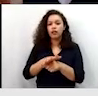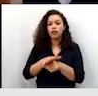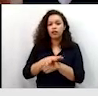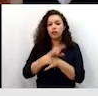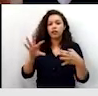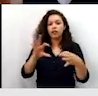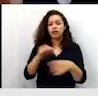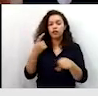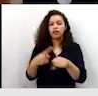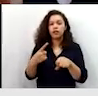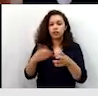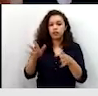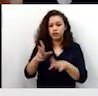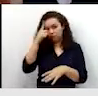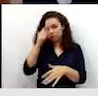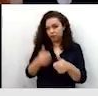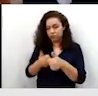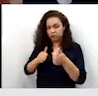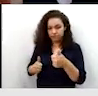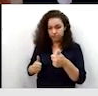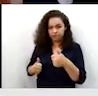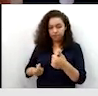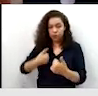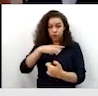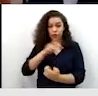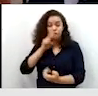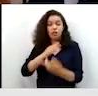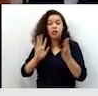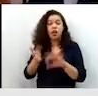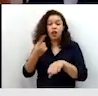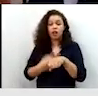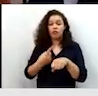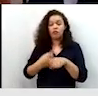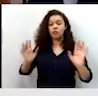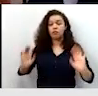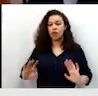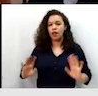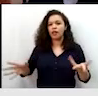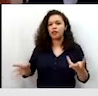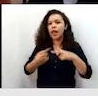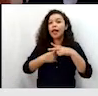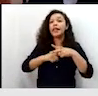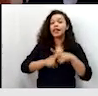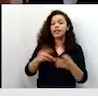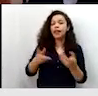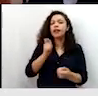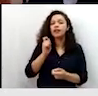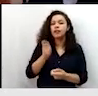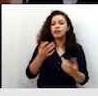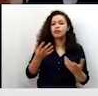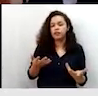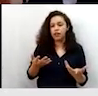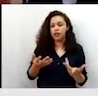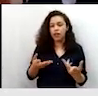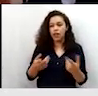enfermedades de rezago, que inclusive aquí ya las podemos ver como enfermedades emergentes, que es decir, son enfermedades